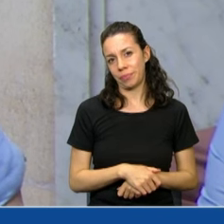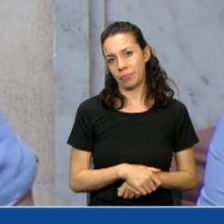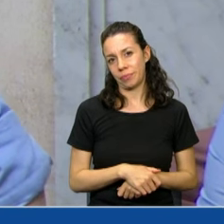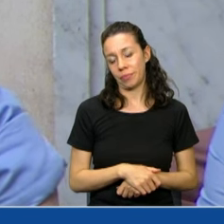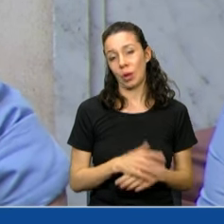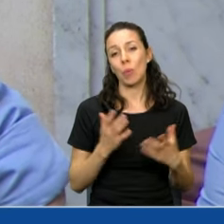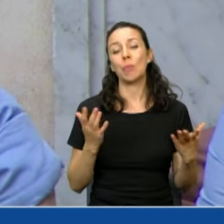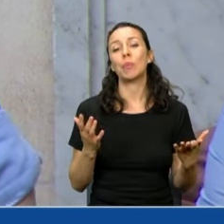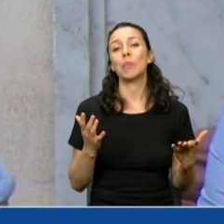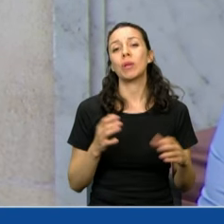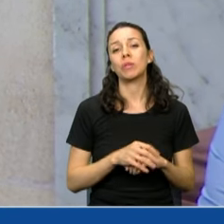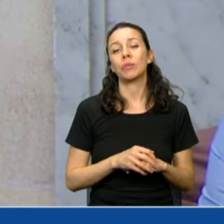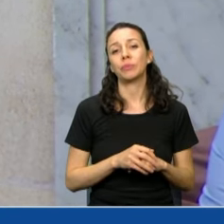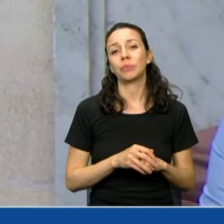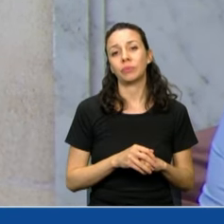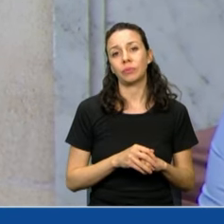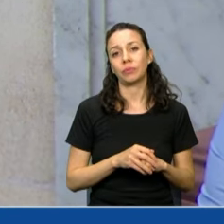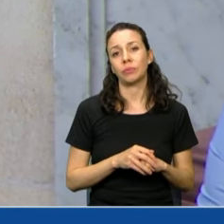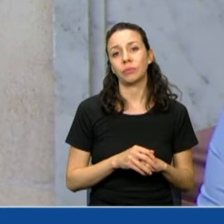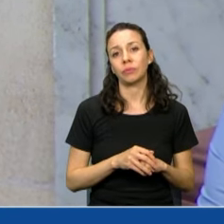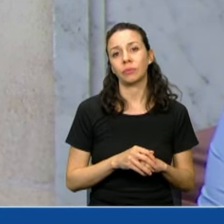presidente por eso